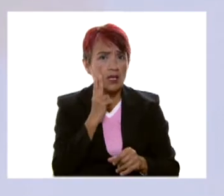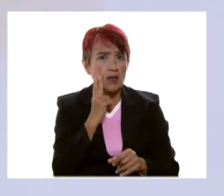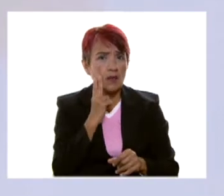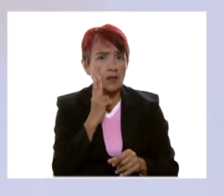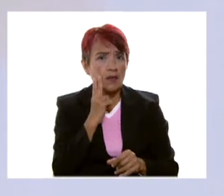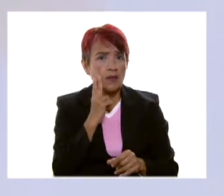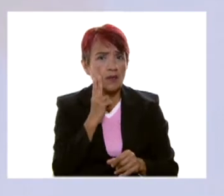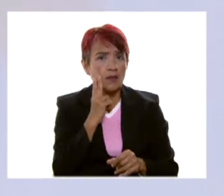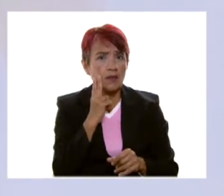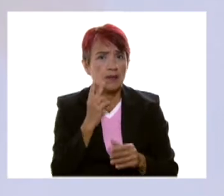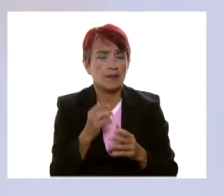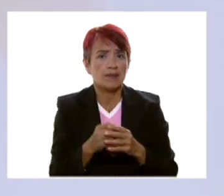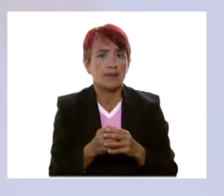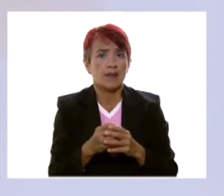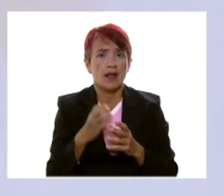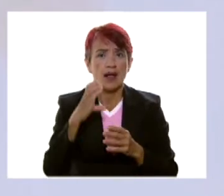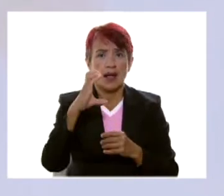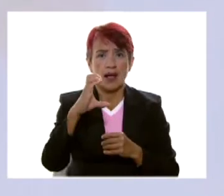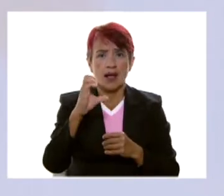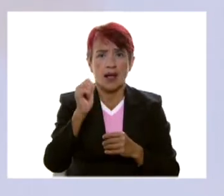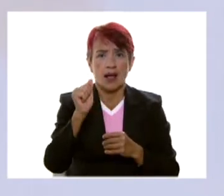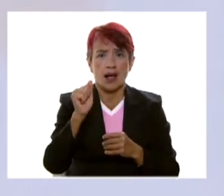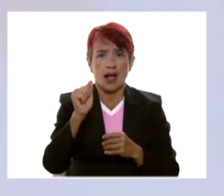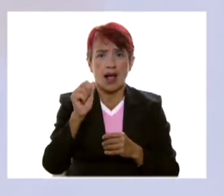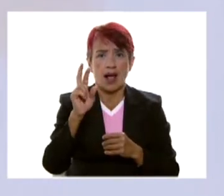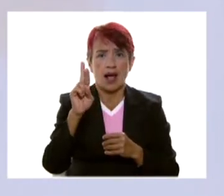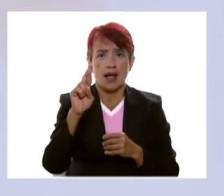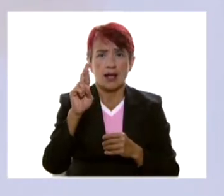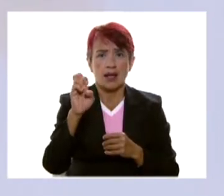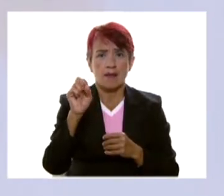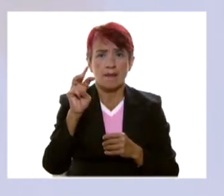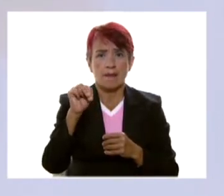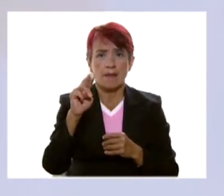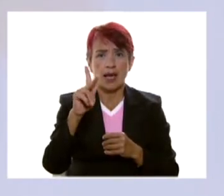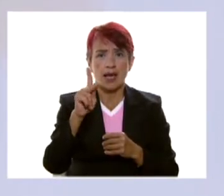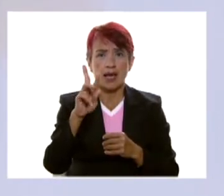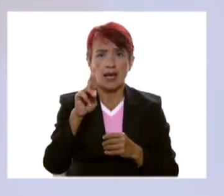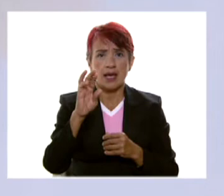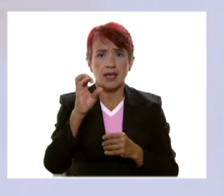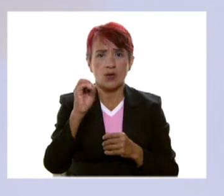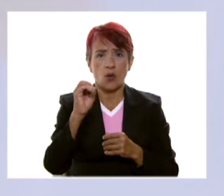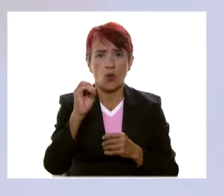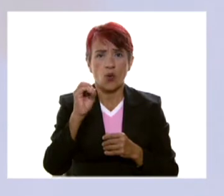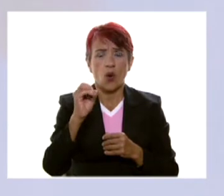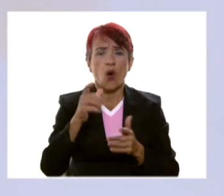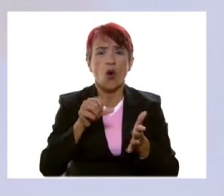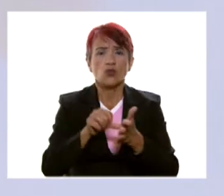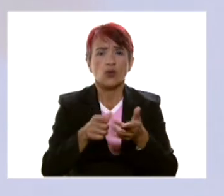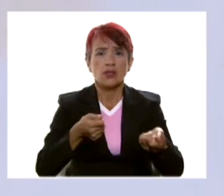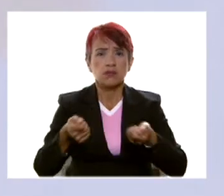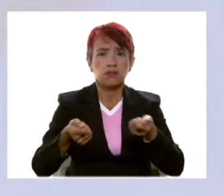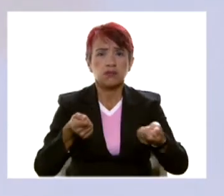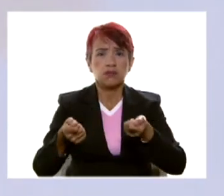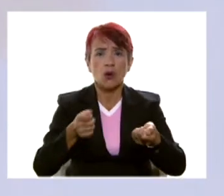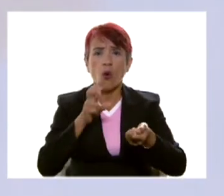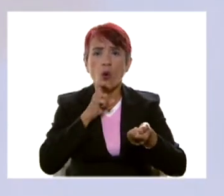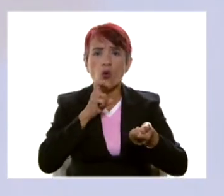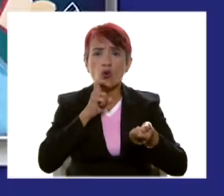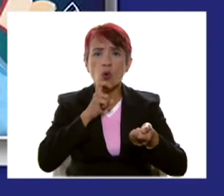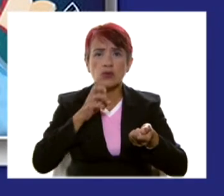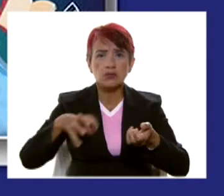llamados garimpeiros, por la explotación de las tierras en esos estados en busca de